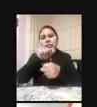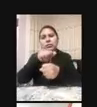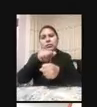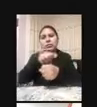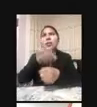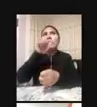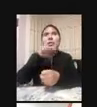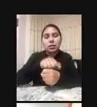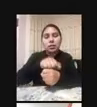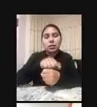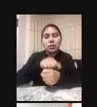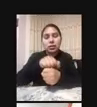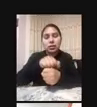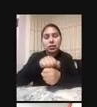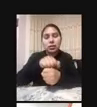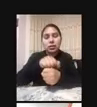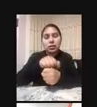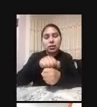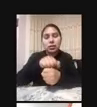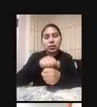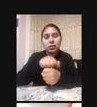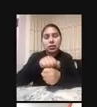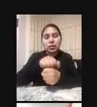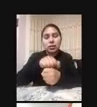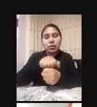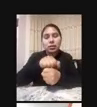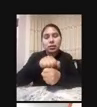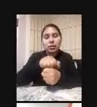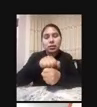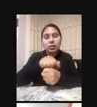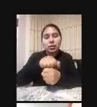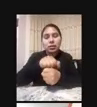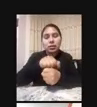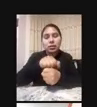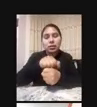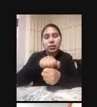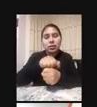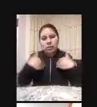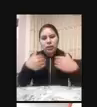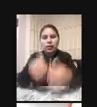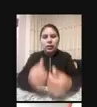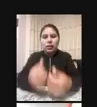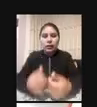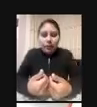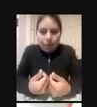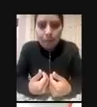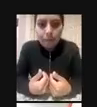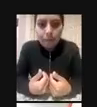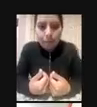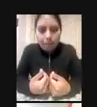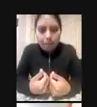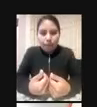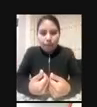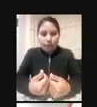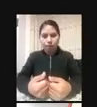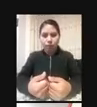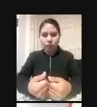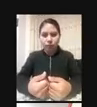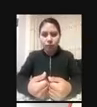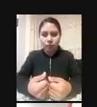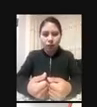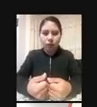niño, y acorde también a su comprensión, ¿sí? Para esto, tenemos que siempre a los